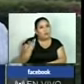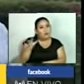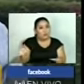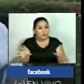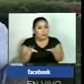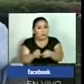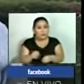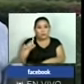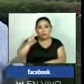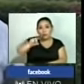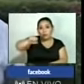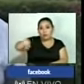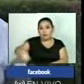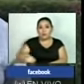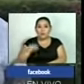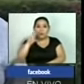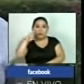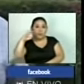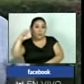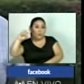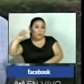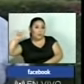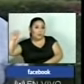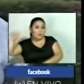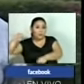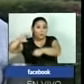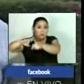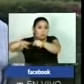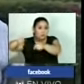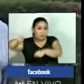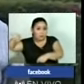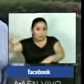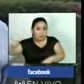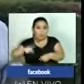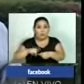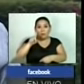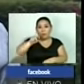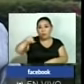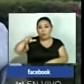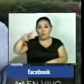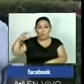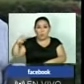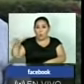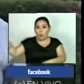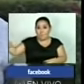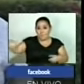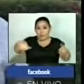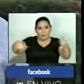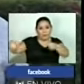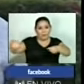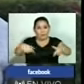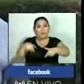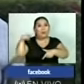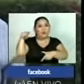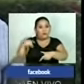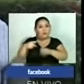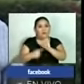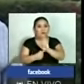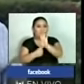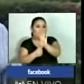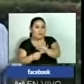menos 1.200, 1.300 millones de dólares que no se van a recibir este año. Y dado que las remesas familiares representan casi